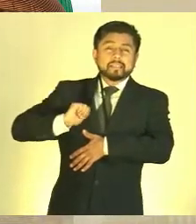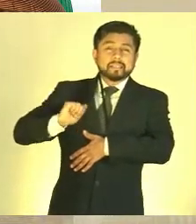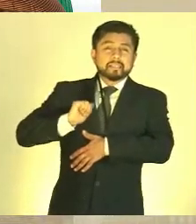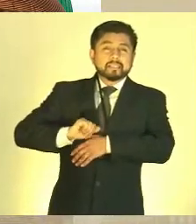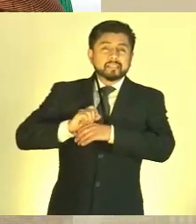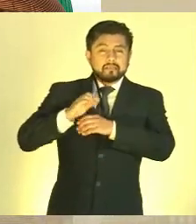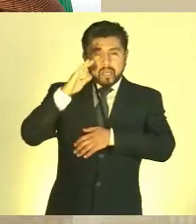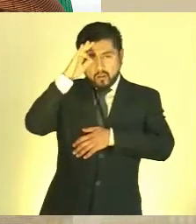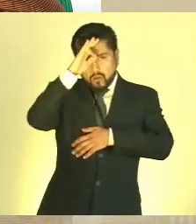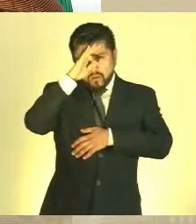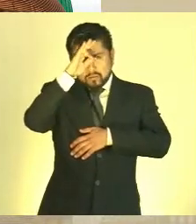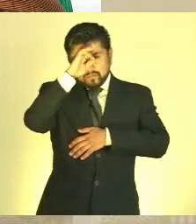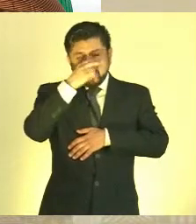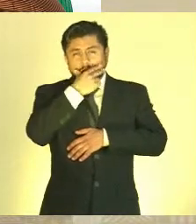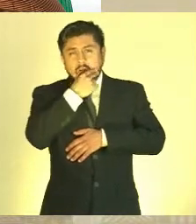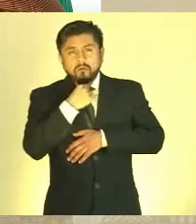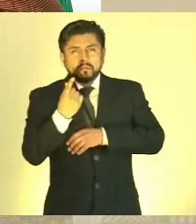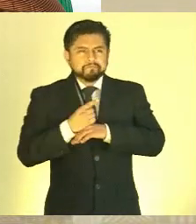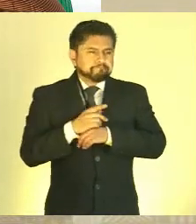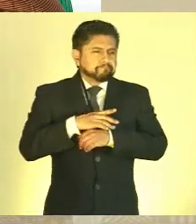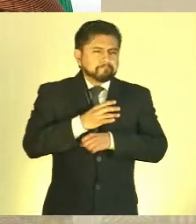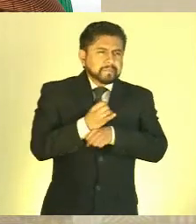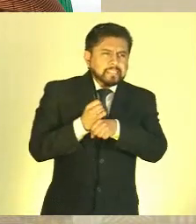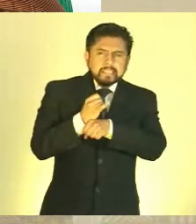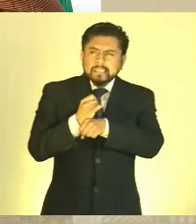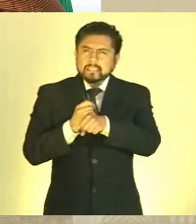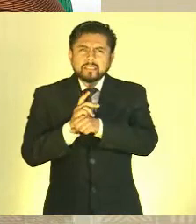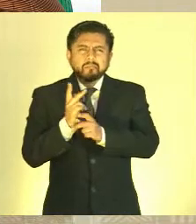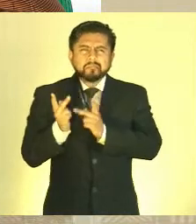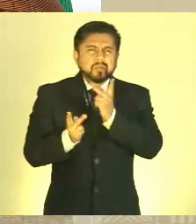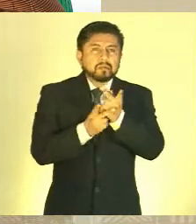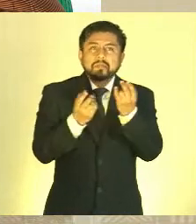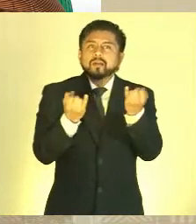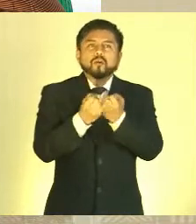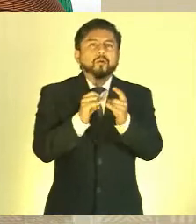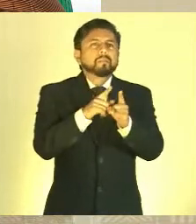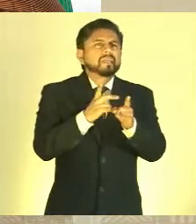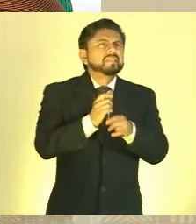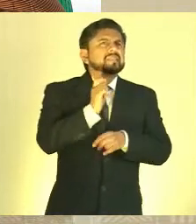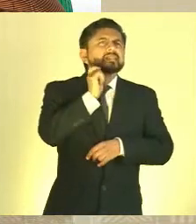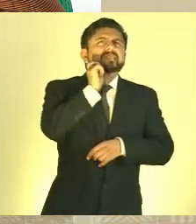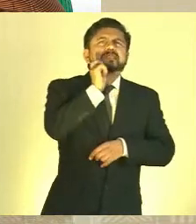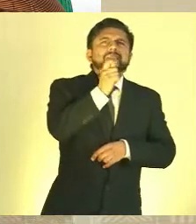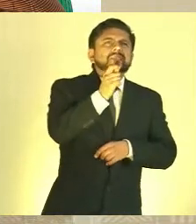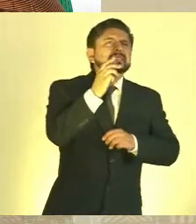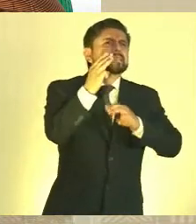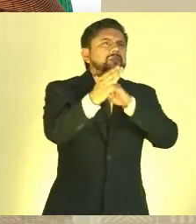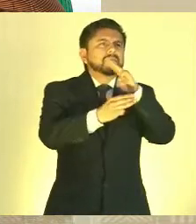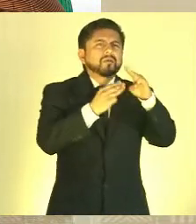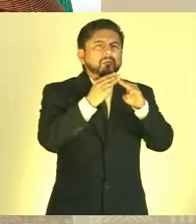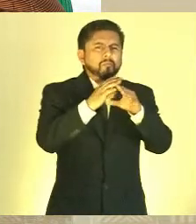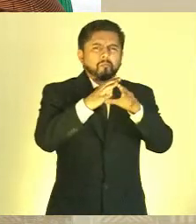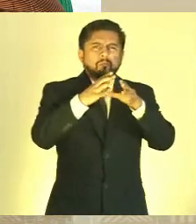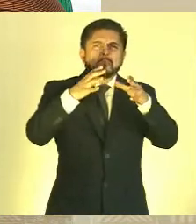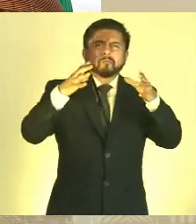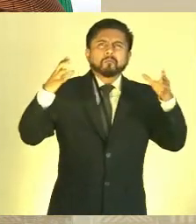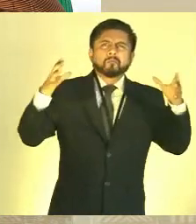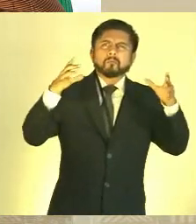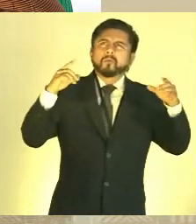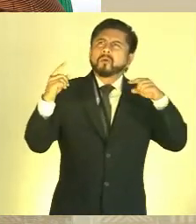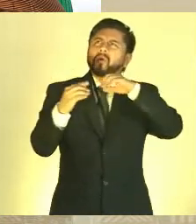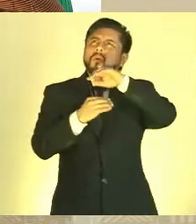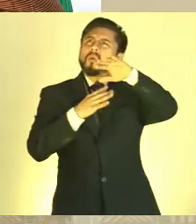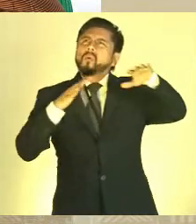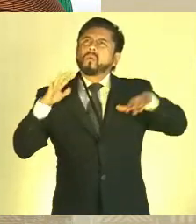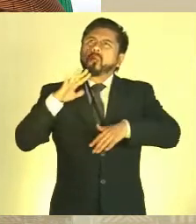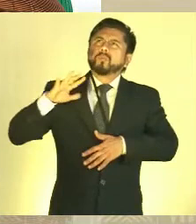la física, ¿no? ¿De qué estamos hechos? ¿De qué está hecho el universo? ¿Qué es el espacio? ¿Qué es el tiempo?